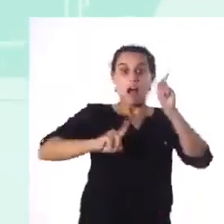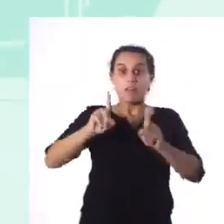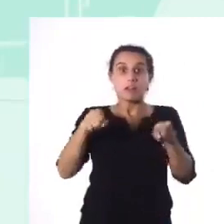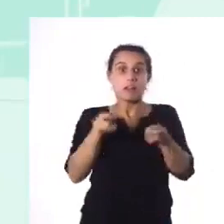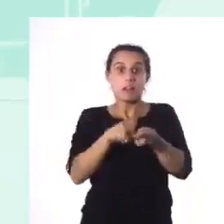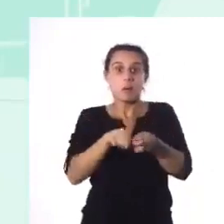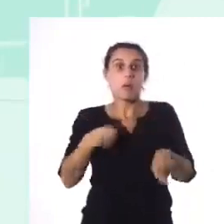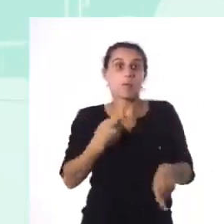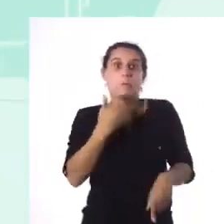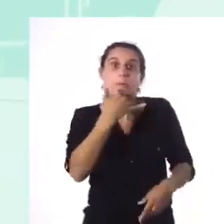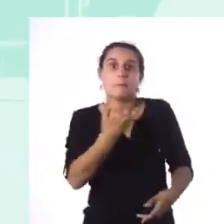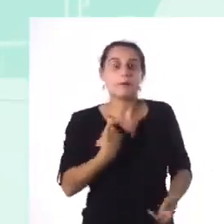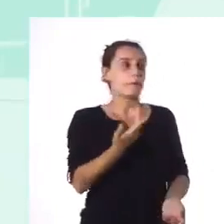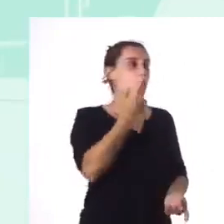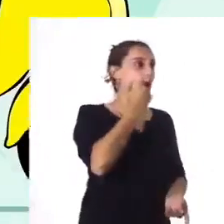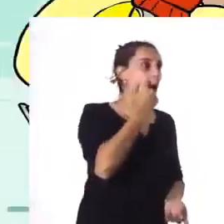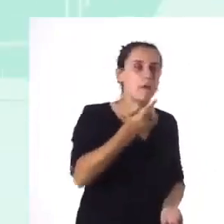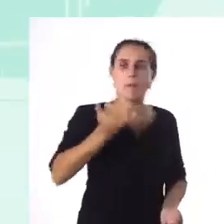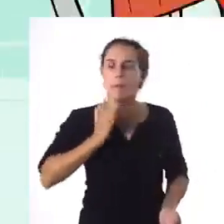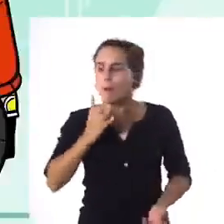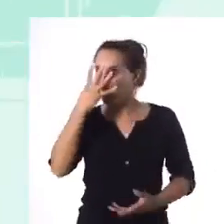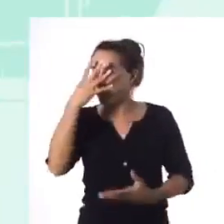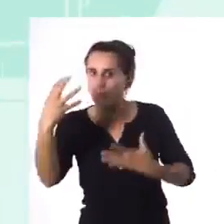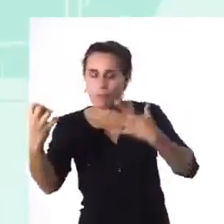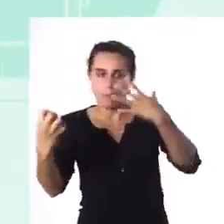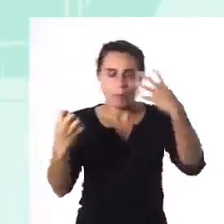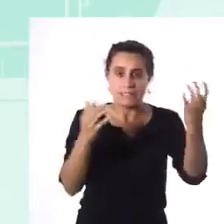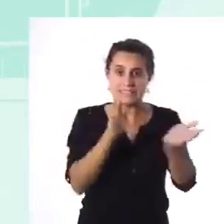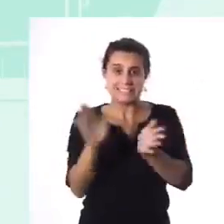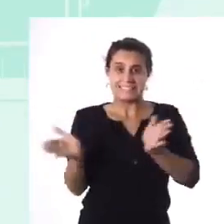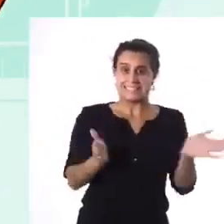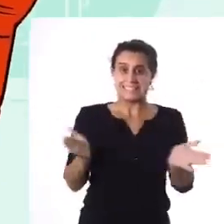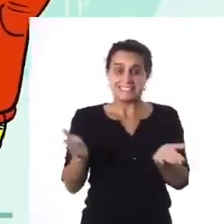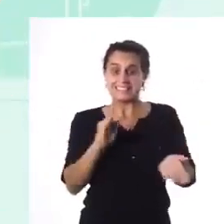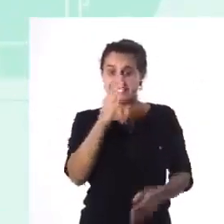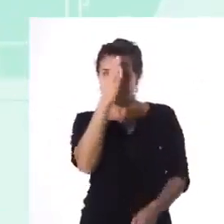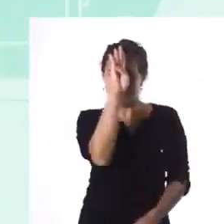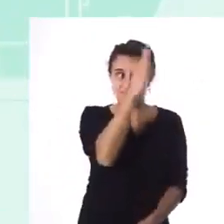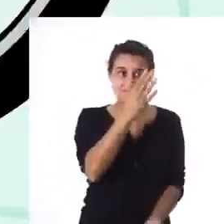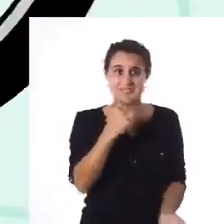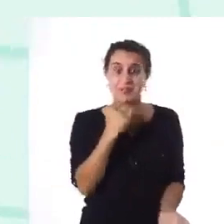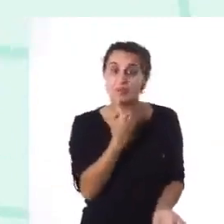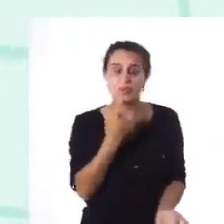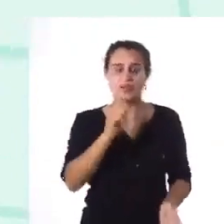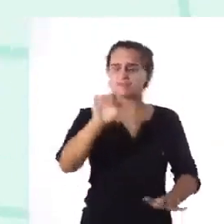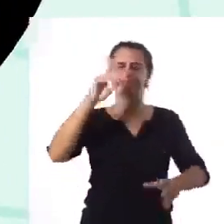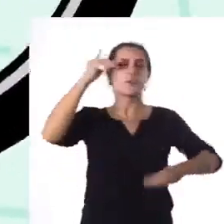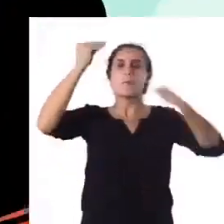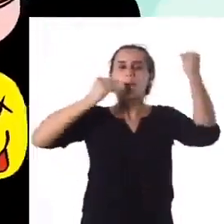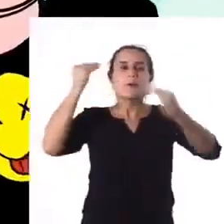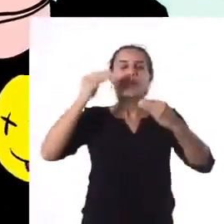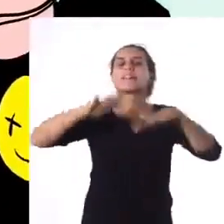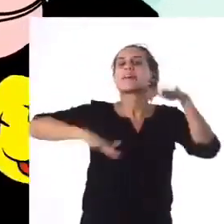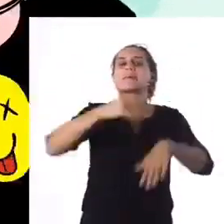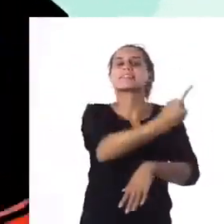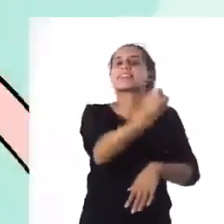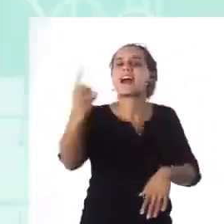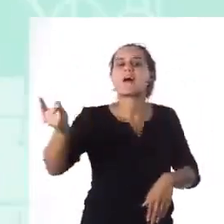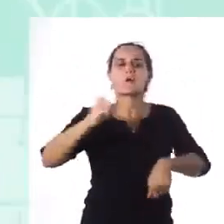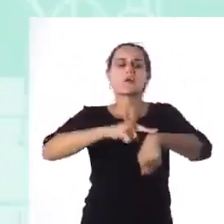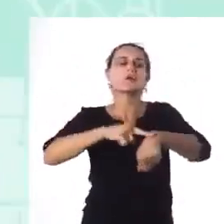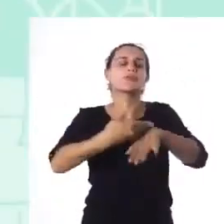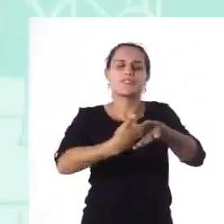encuentres pensando en personas del mismo sexo y del sexo opuesto y no estar seguro. No te preocupes, algunas personas necesitan